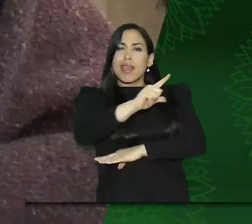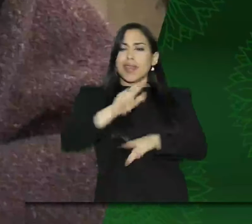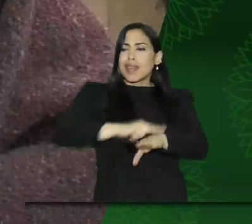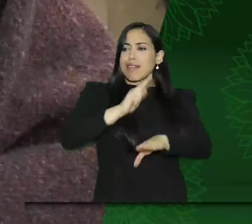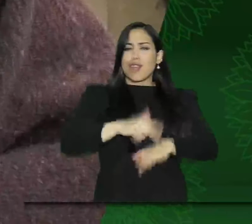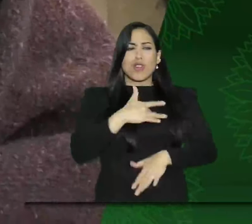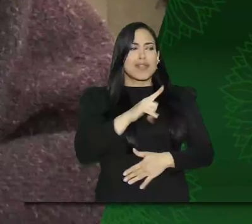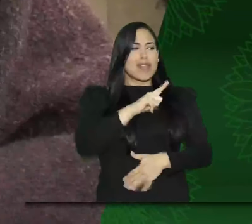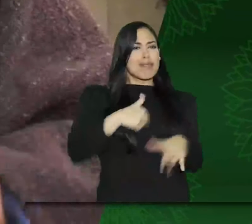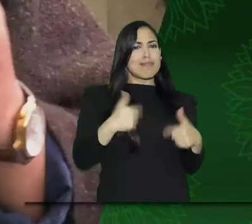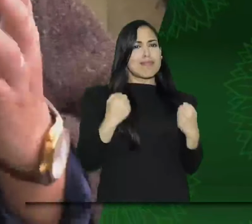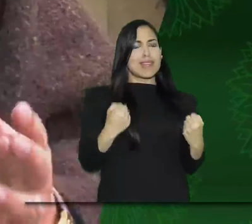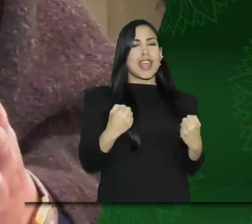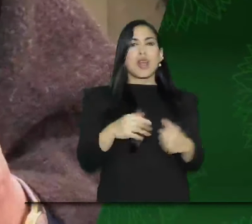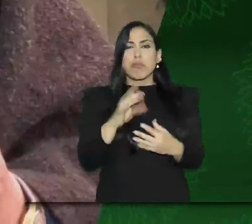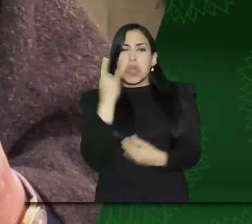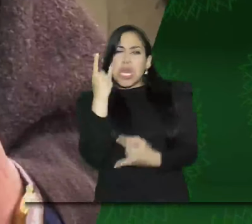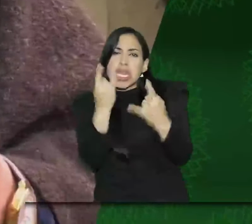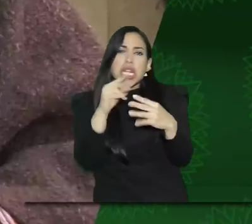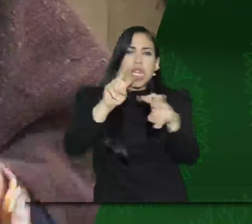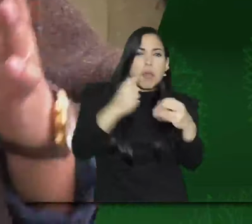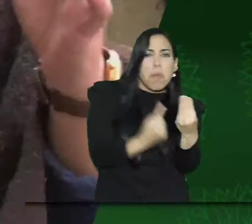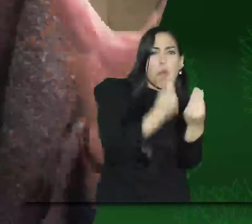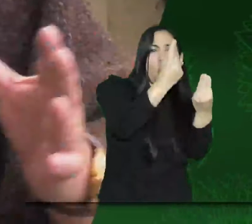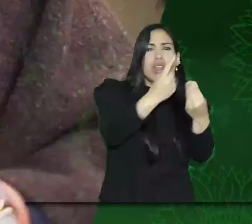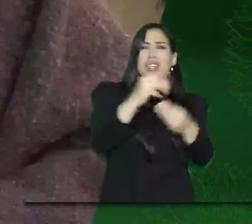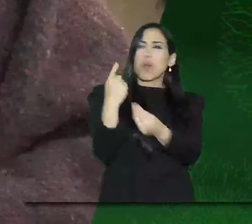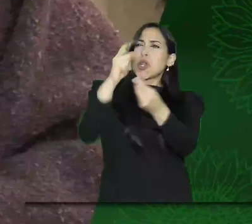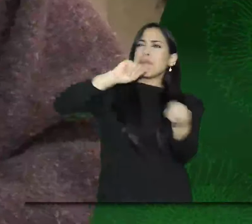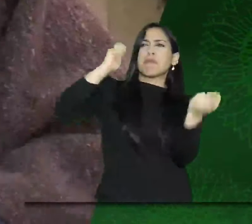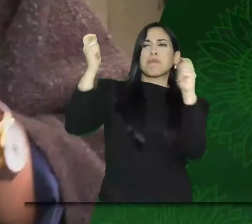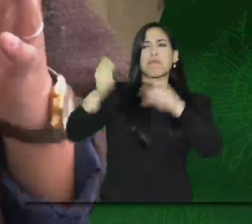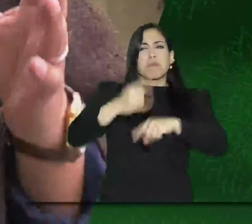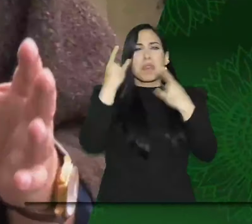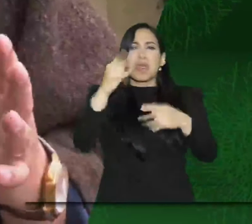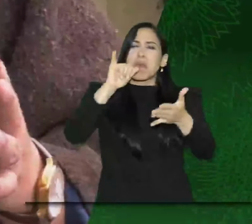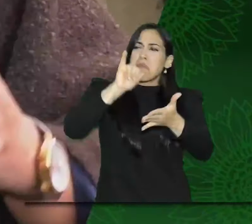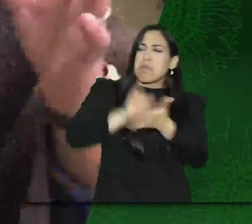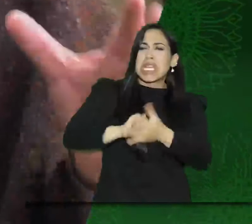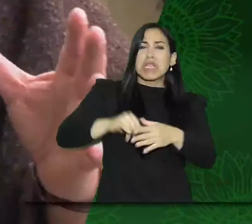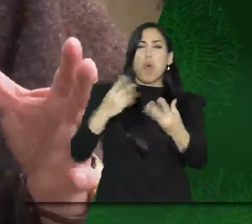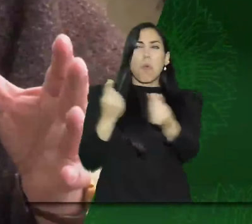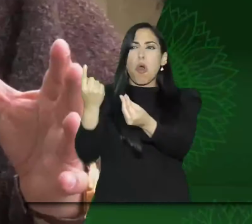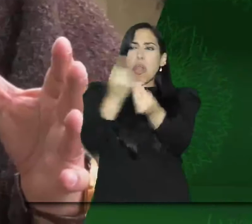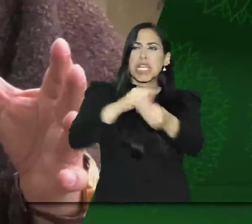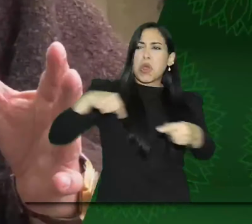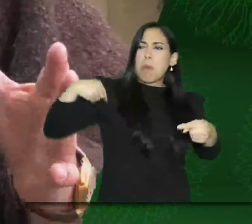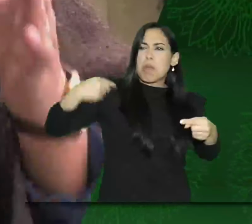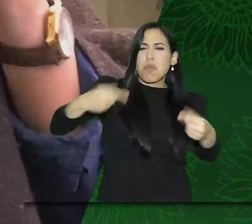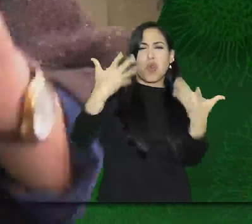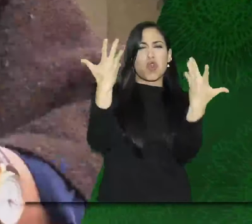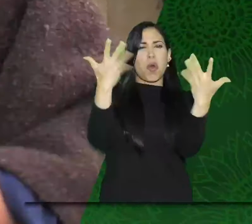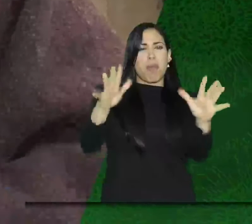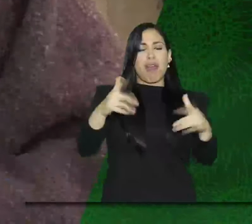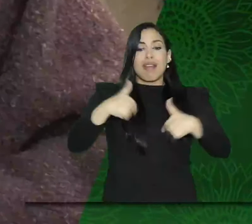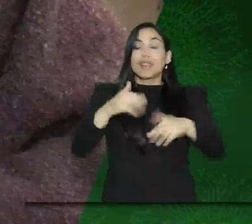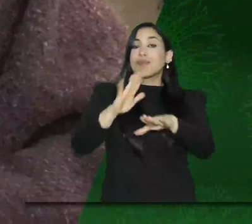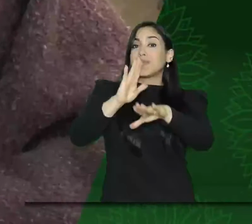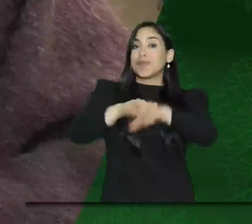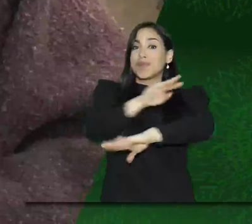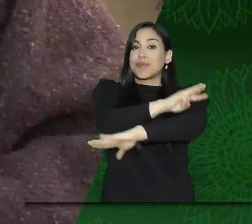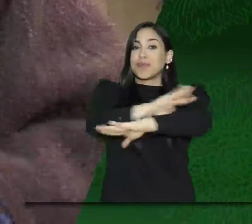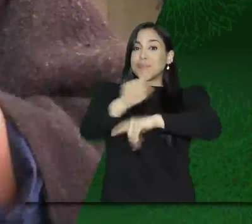por naturaleza, que les interese la política, que quieran renovar la política, que están cansados de los partidos tradicionales, a que se inscriban